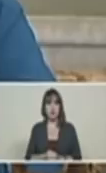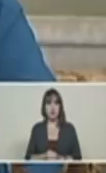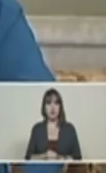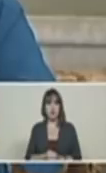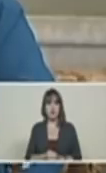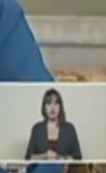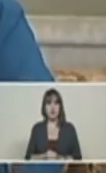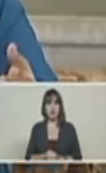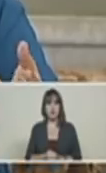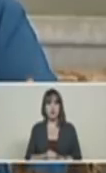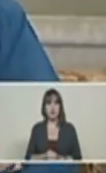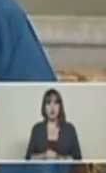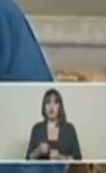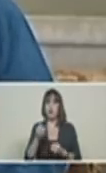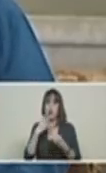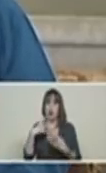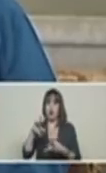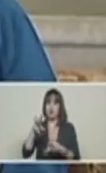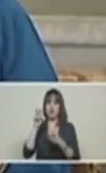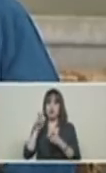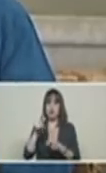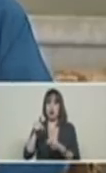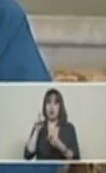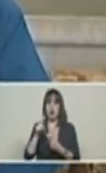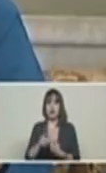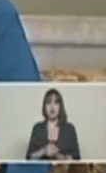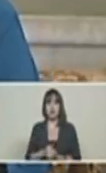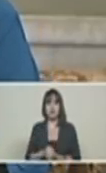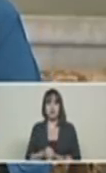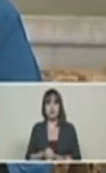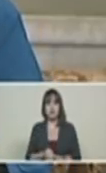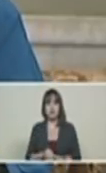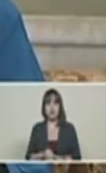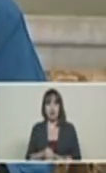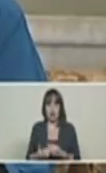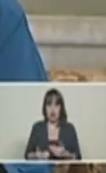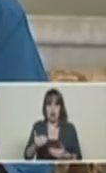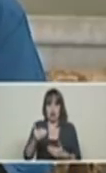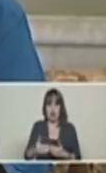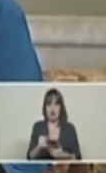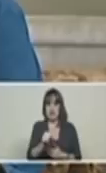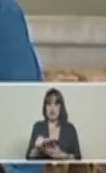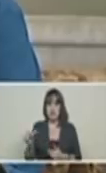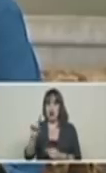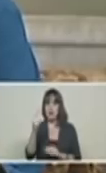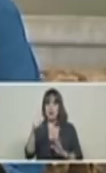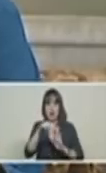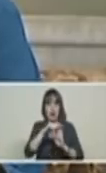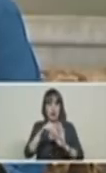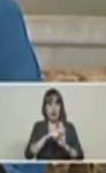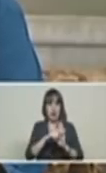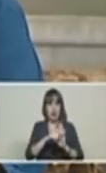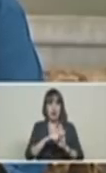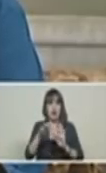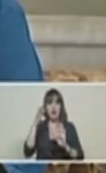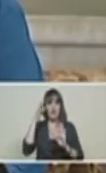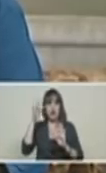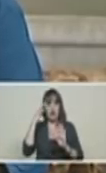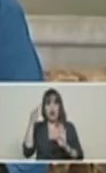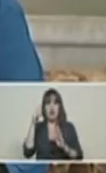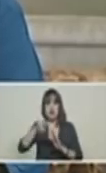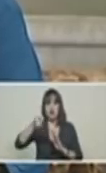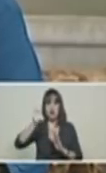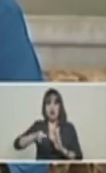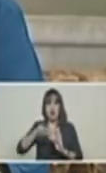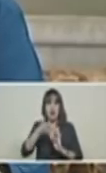en el buen cobro de los impuestos. En el transcurso de esta semana, la primera línea fiscal tributaria, en este